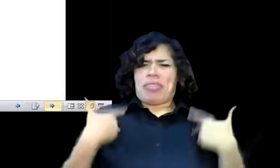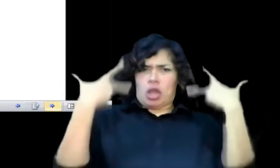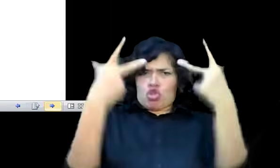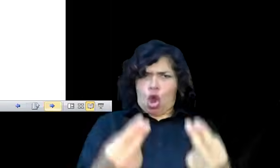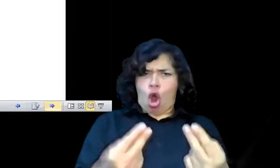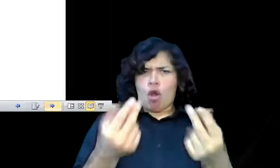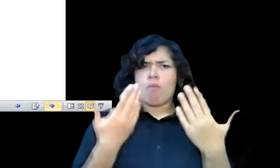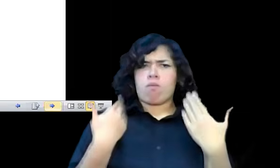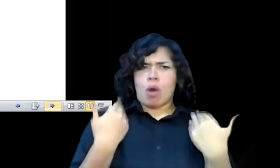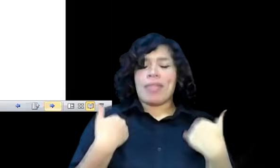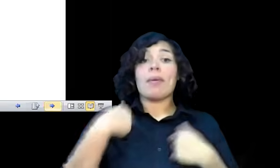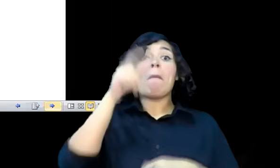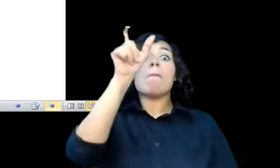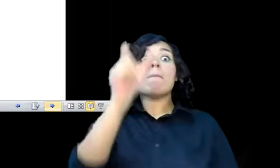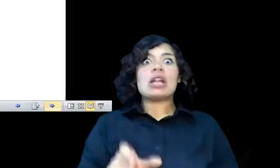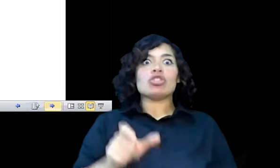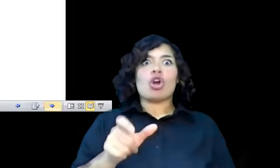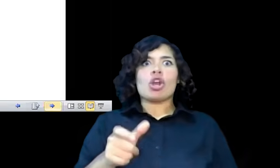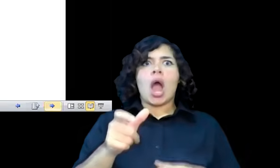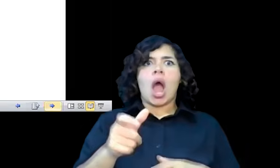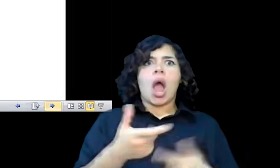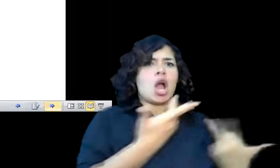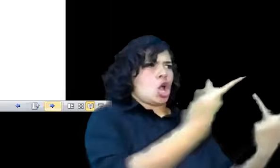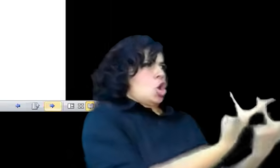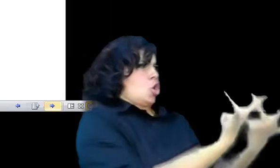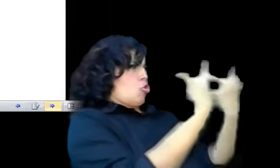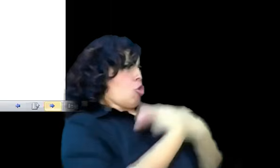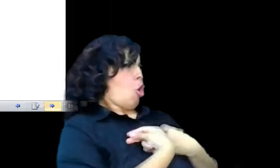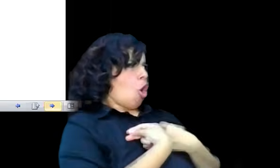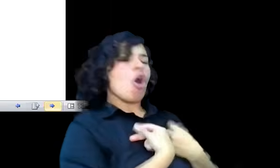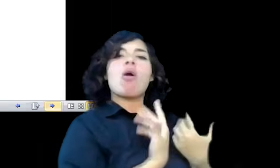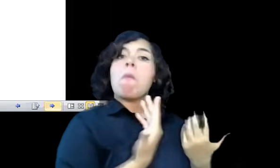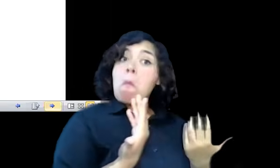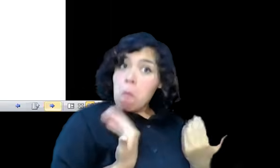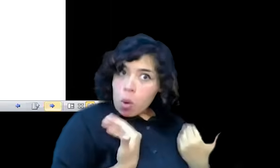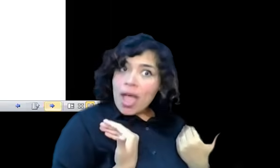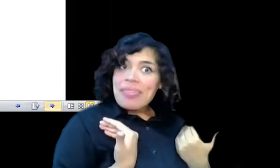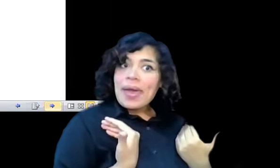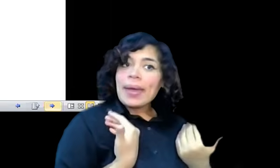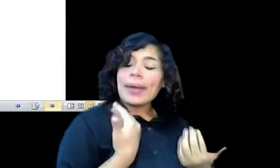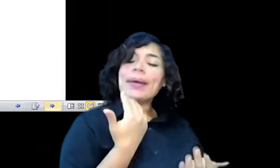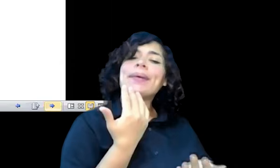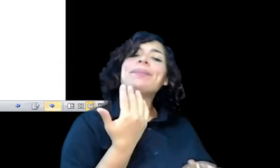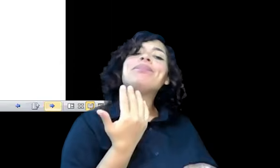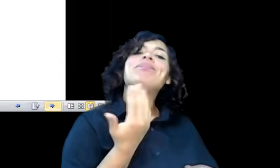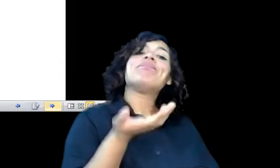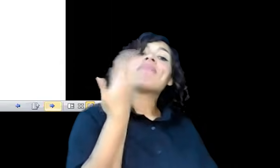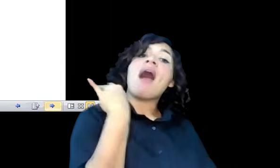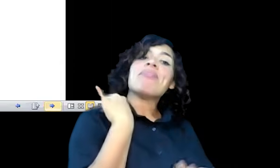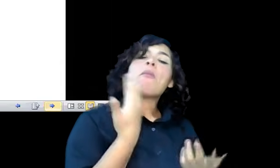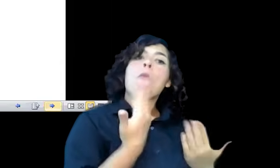el contribuyente, si se lo denegaban, podía recurrir esa